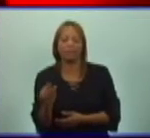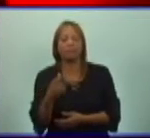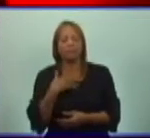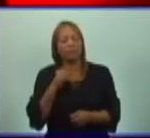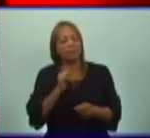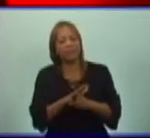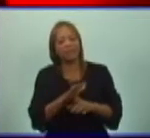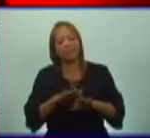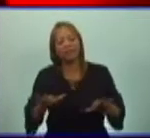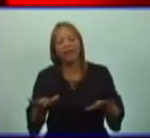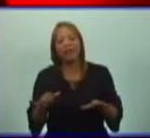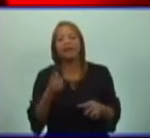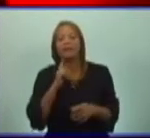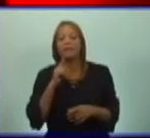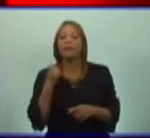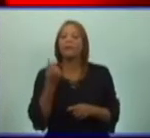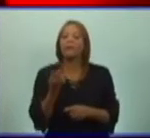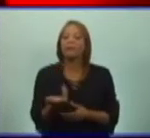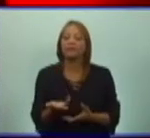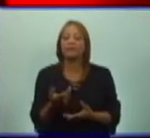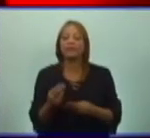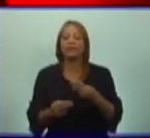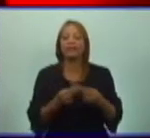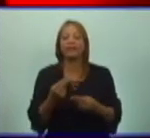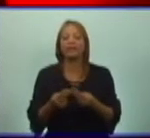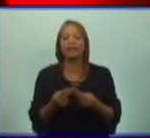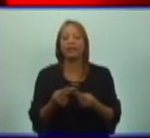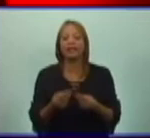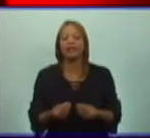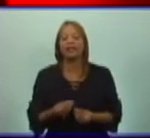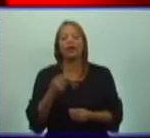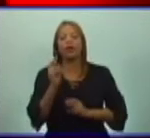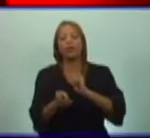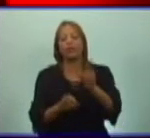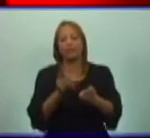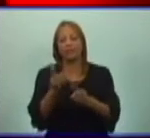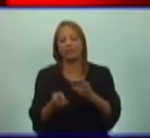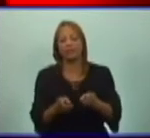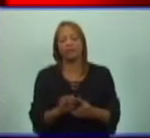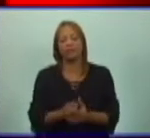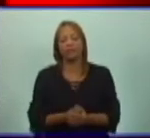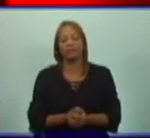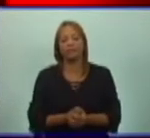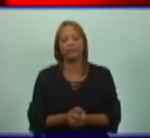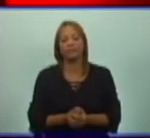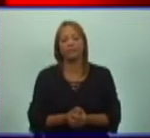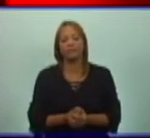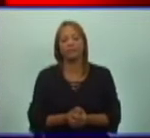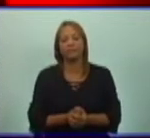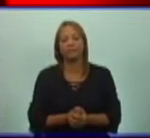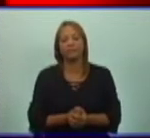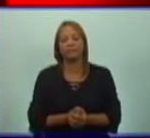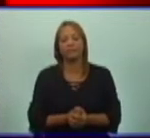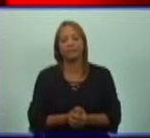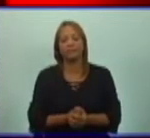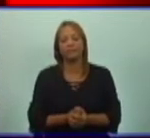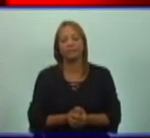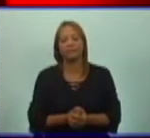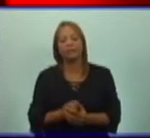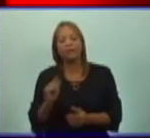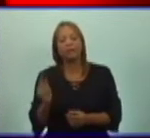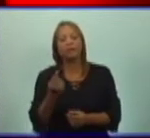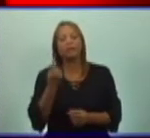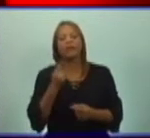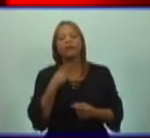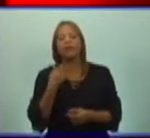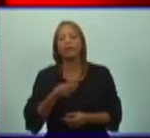materia, vamos a comenzar a ofrecer las orientaciones. Primero decirle los contenidos que